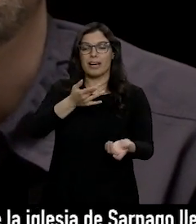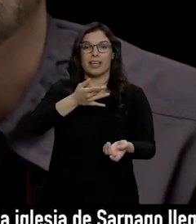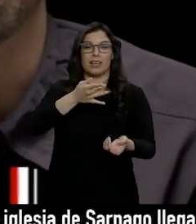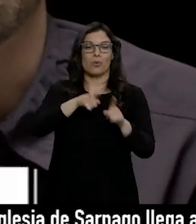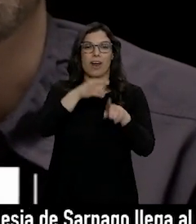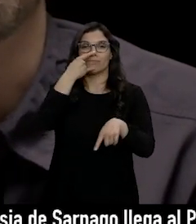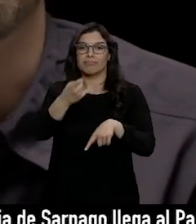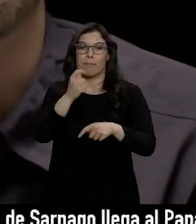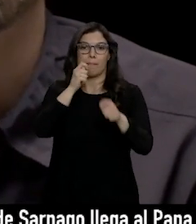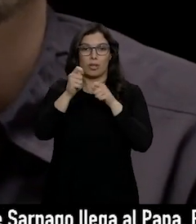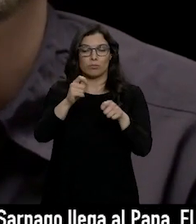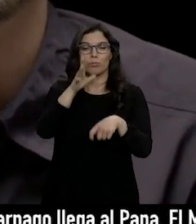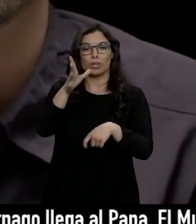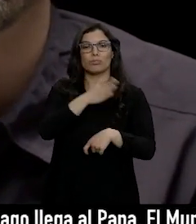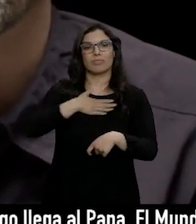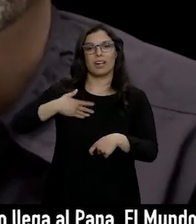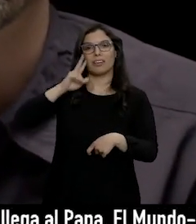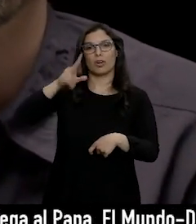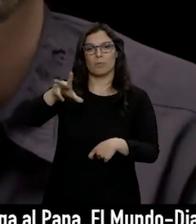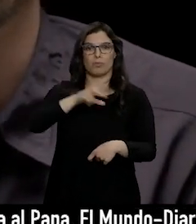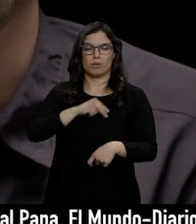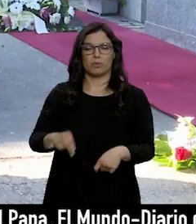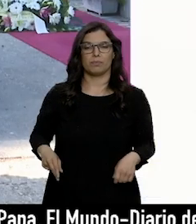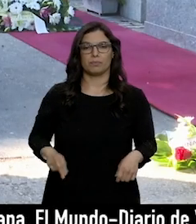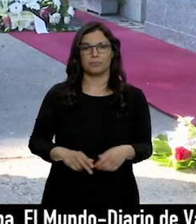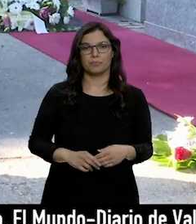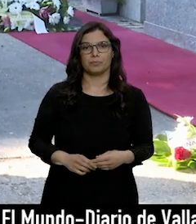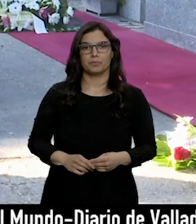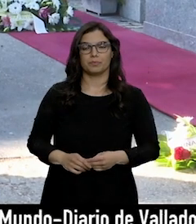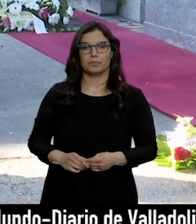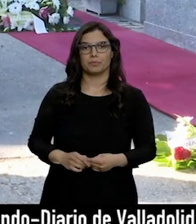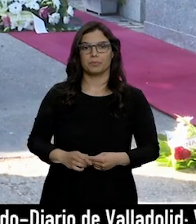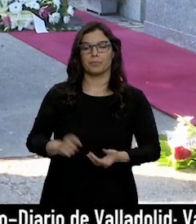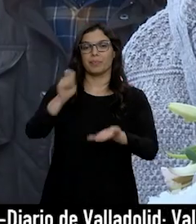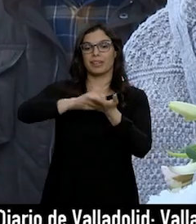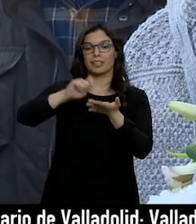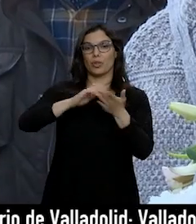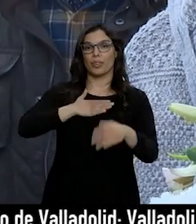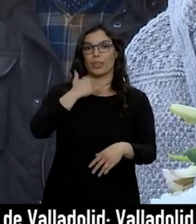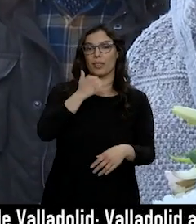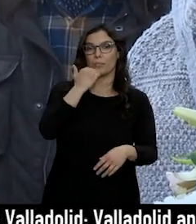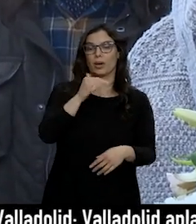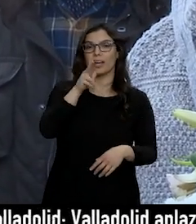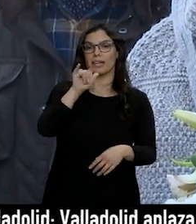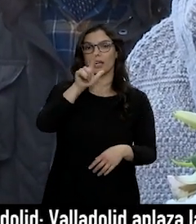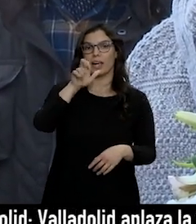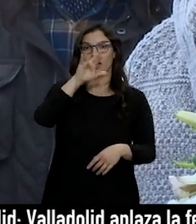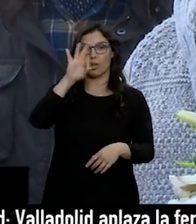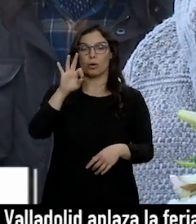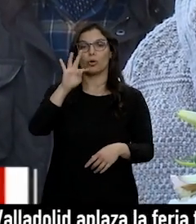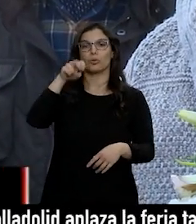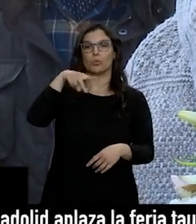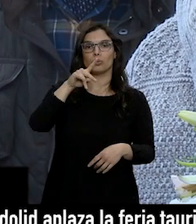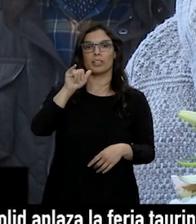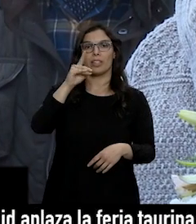este reconocimiento. Cuando vas a un sitio lo tienes... El escritor zamorano Jesús Hilario Tundidor descansa